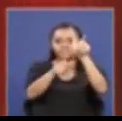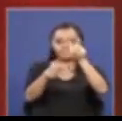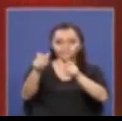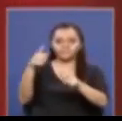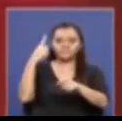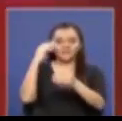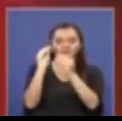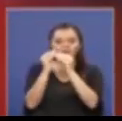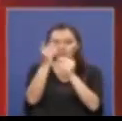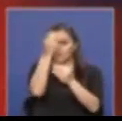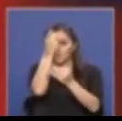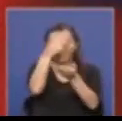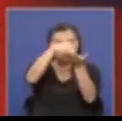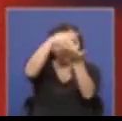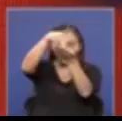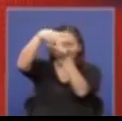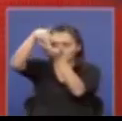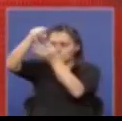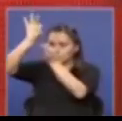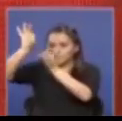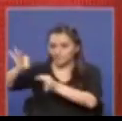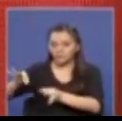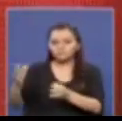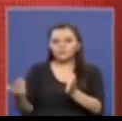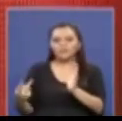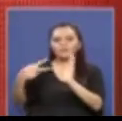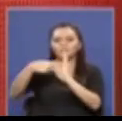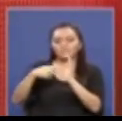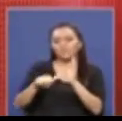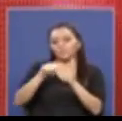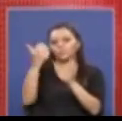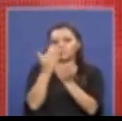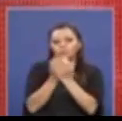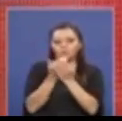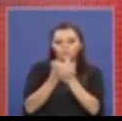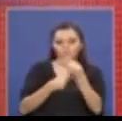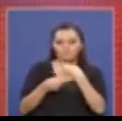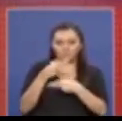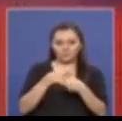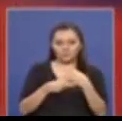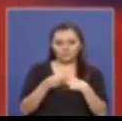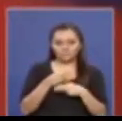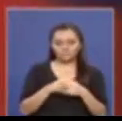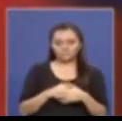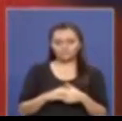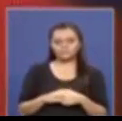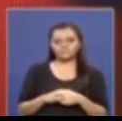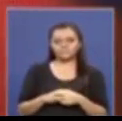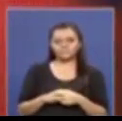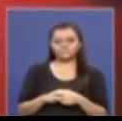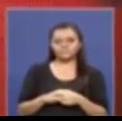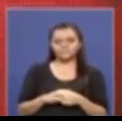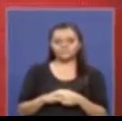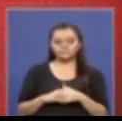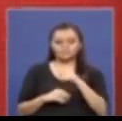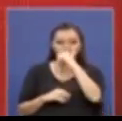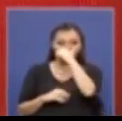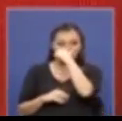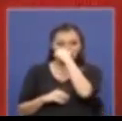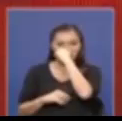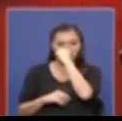deuda, para nuevas deudas. Y por supuesto se están reestructurando también las deudas que tenían los diferentes sectores del Carchi con el Banco de